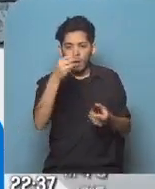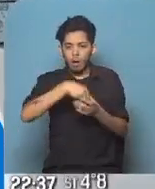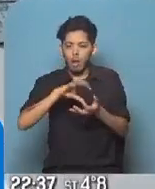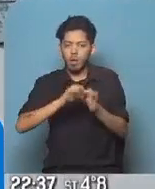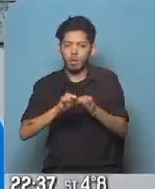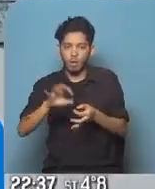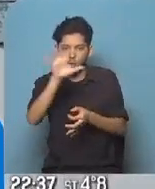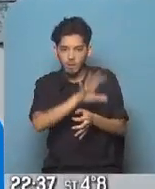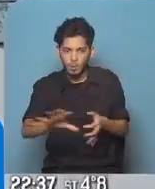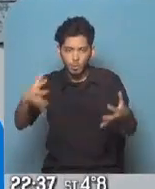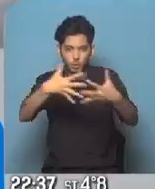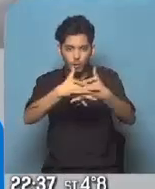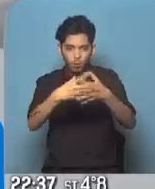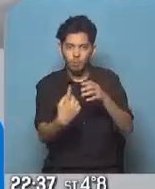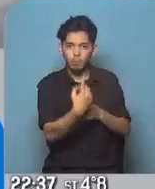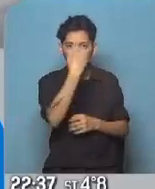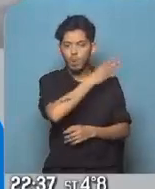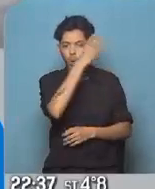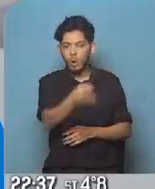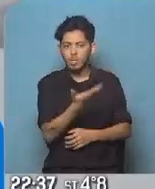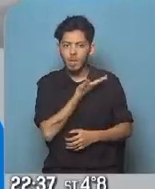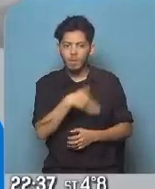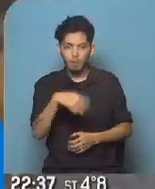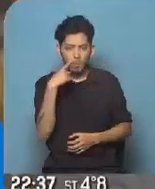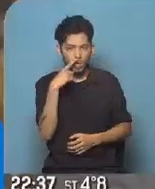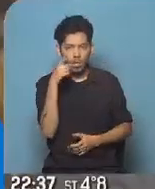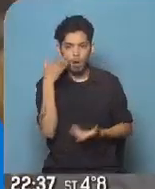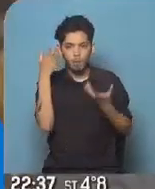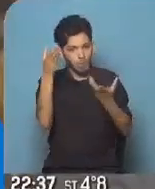Dijo que primero vaya a tocar timbre al Fondo Monetario, claro, Internacional. Claro, qué interesante, ¿no?